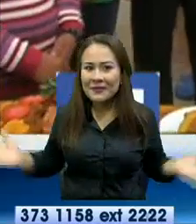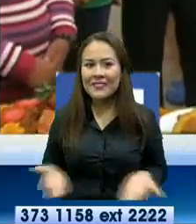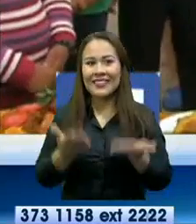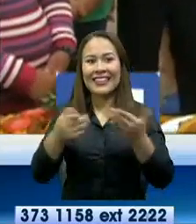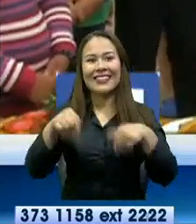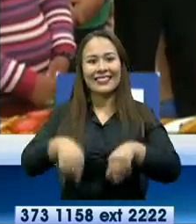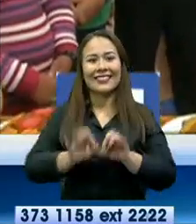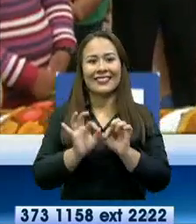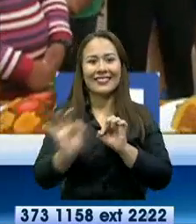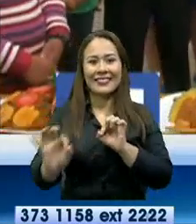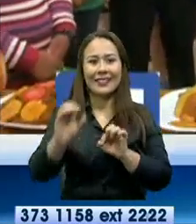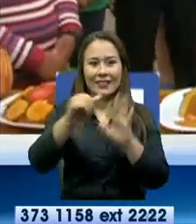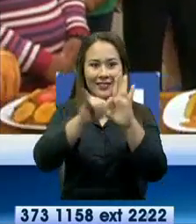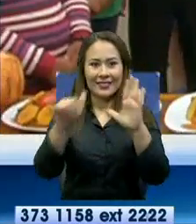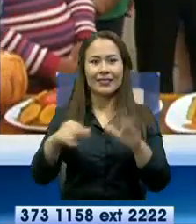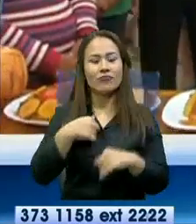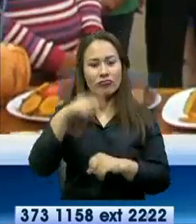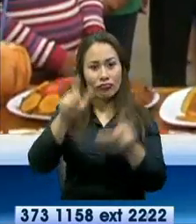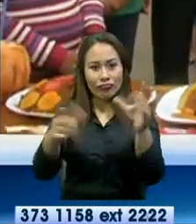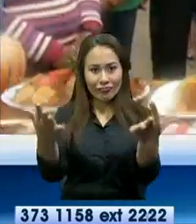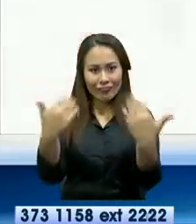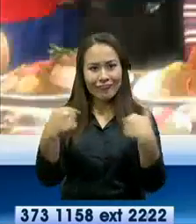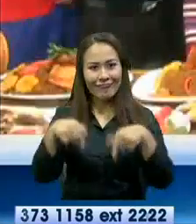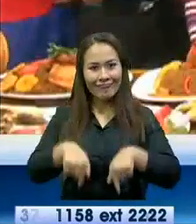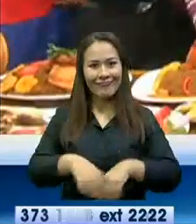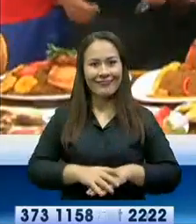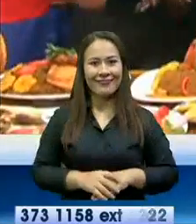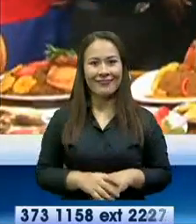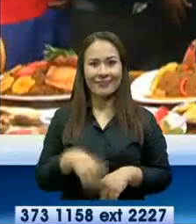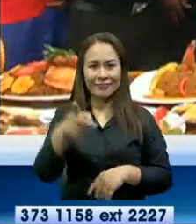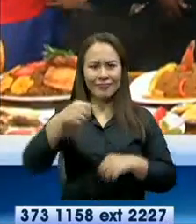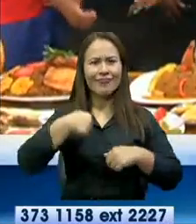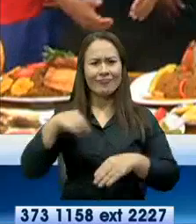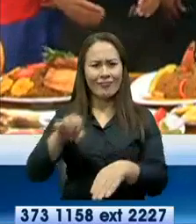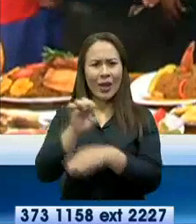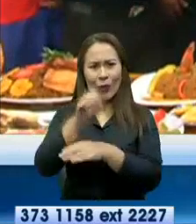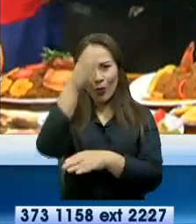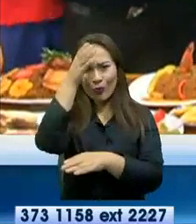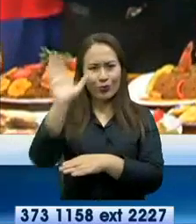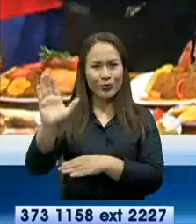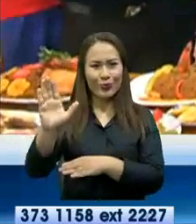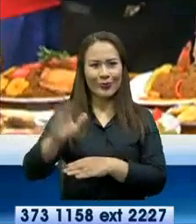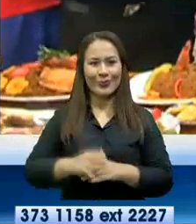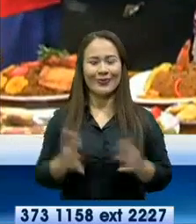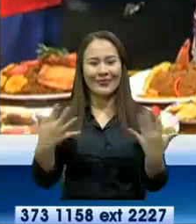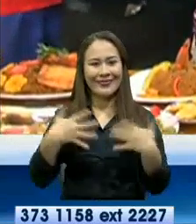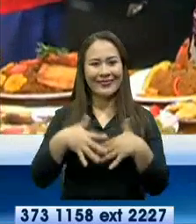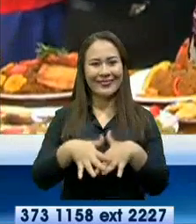comunidad, acoger a los turistas que nos visitan. ¡Somos Ecuador Multicolor!